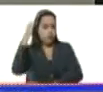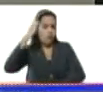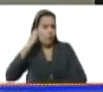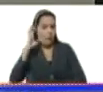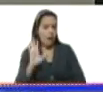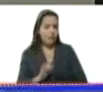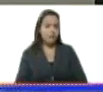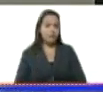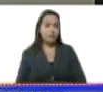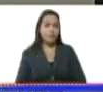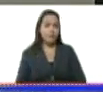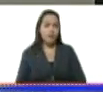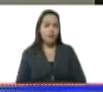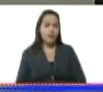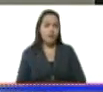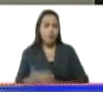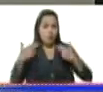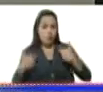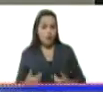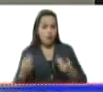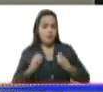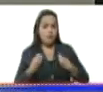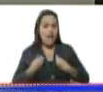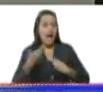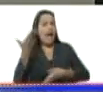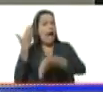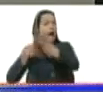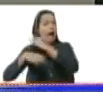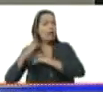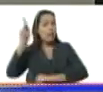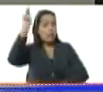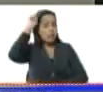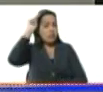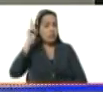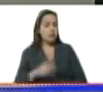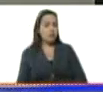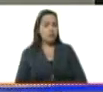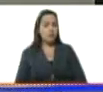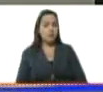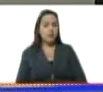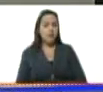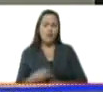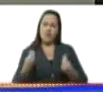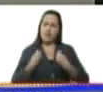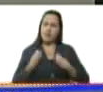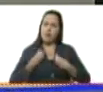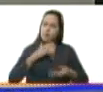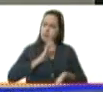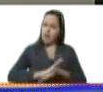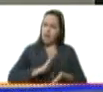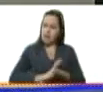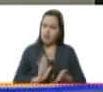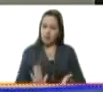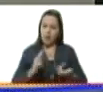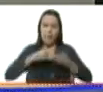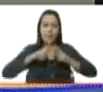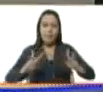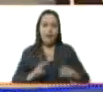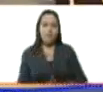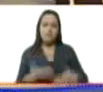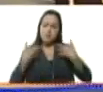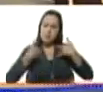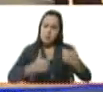Los seres humanos que vivíamos aquí en esta tierra, nosotros los indios, vivíamos tranquilos, en paz y